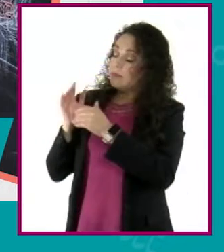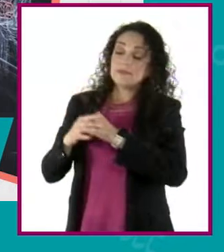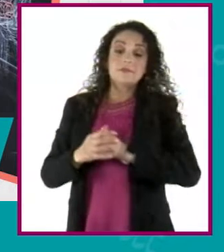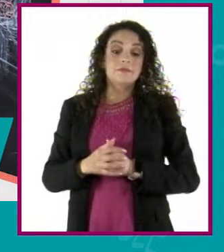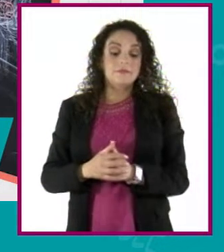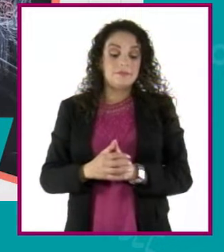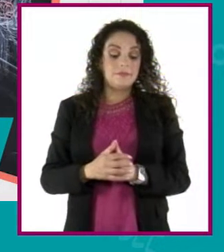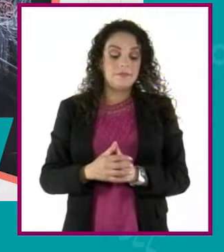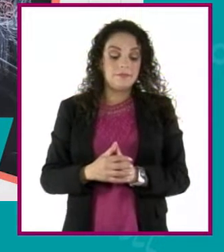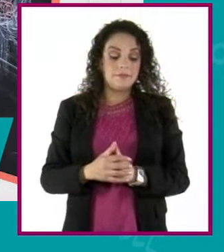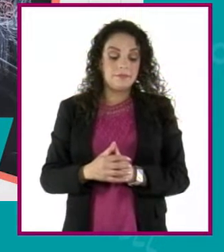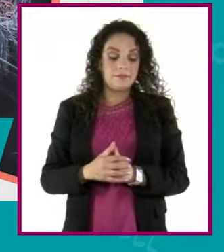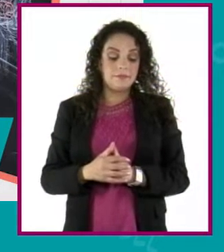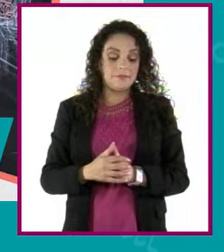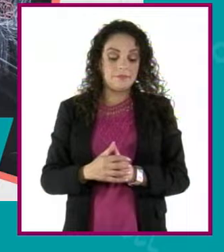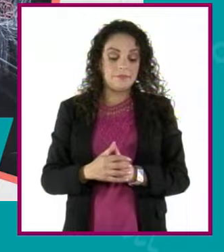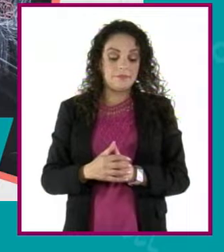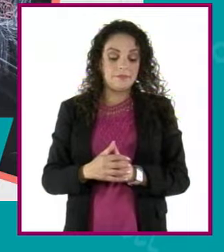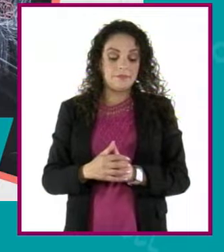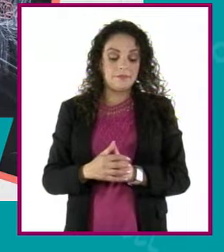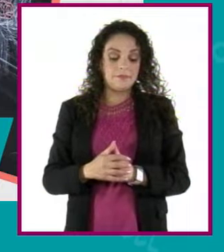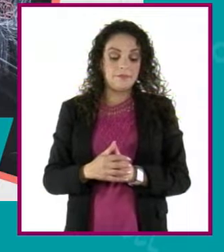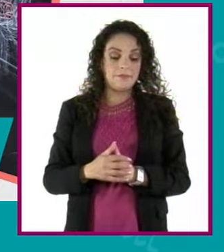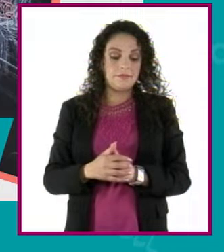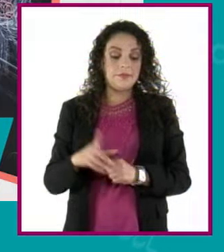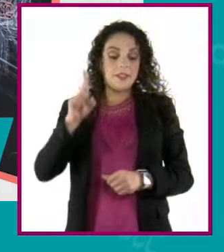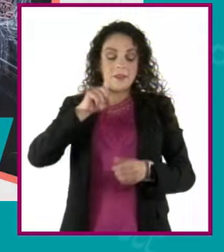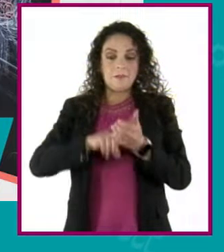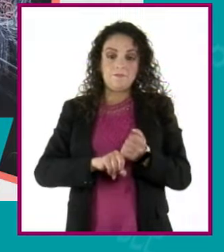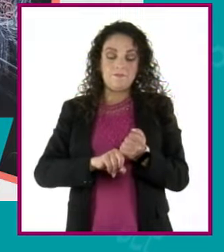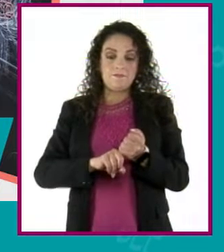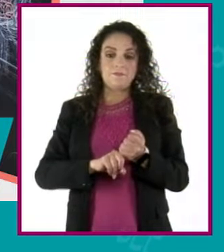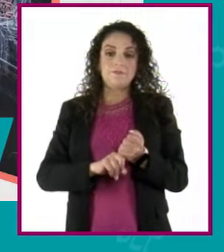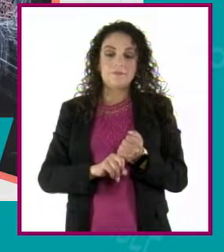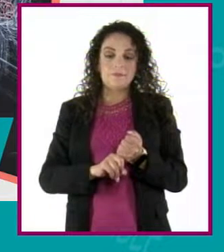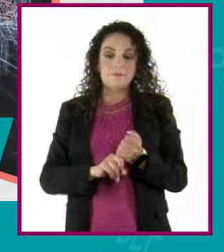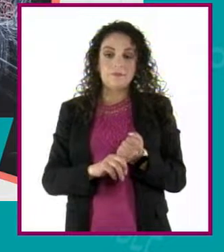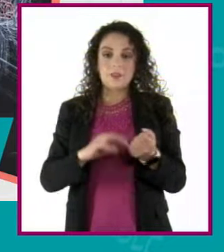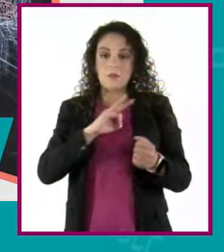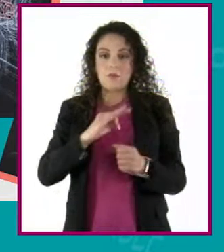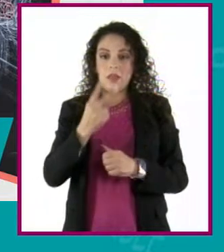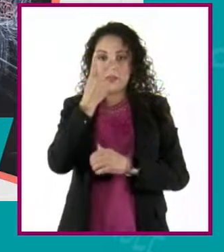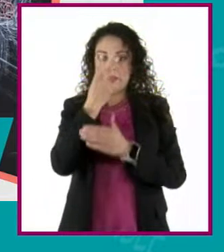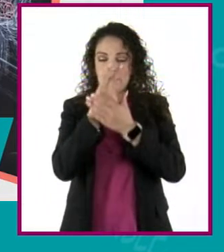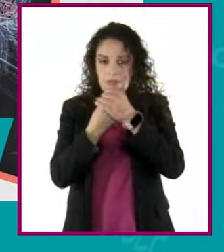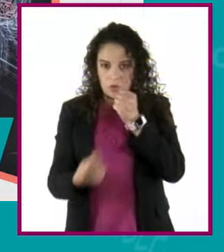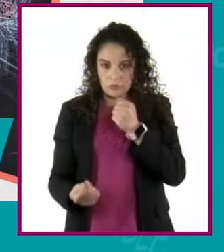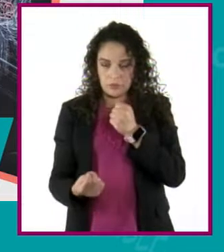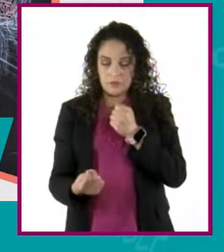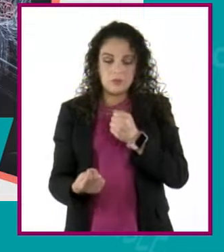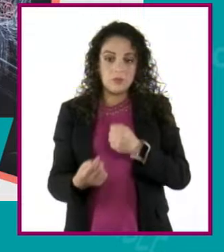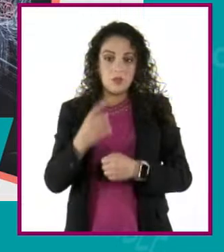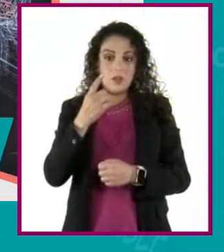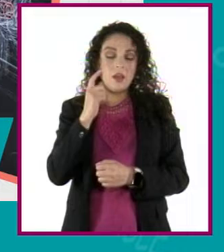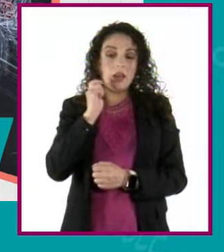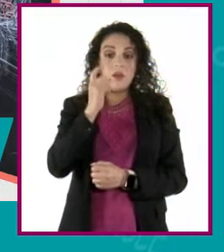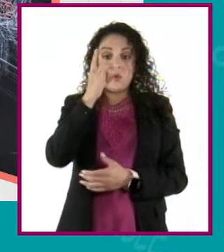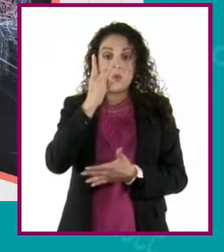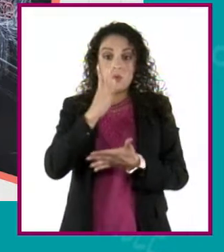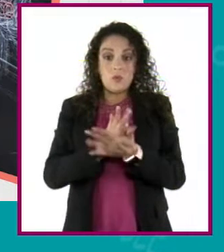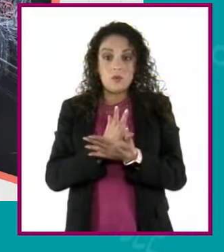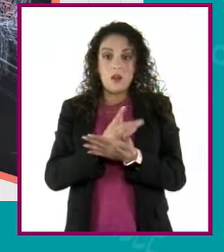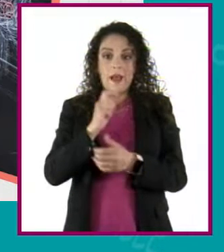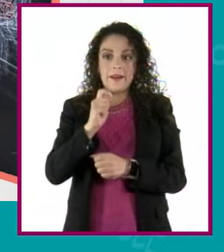en un híbrido, en que no solamente es como esta representación de